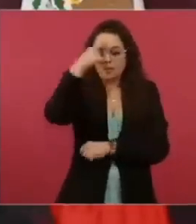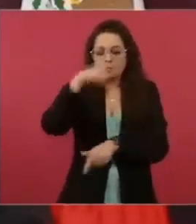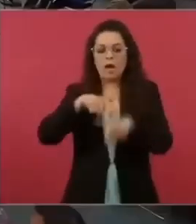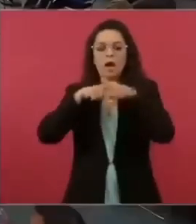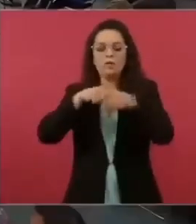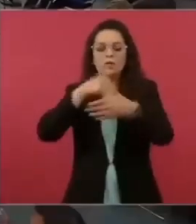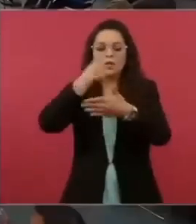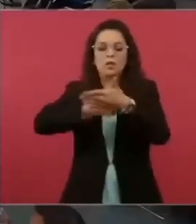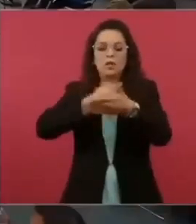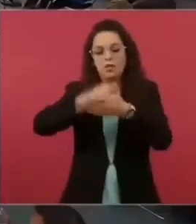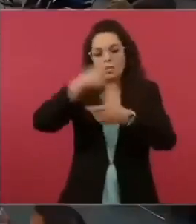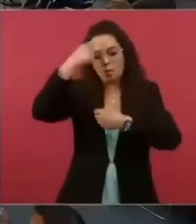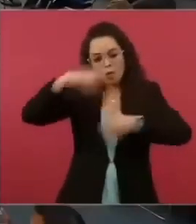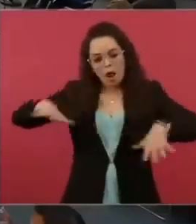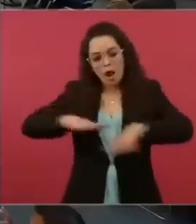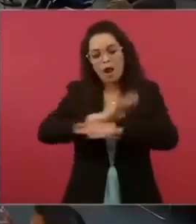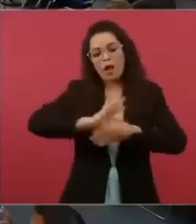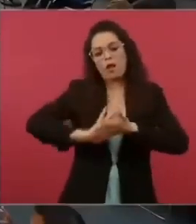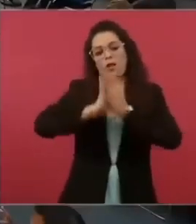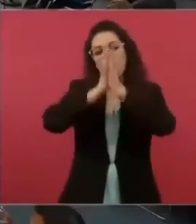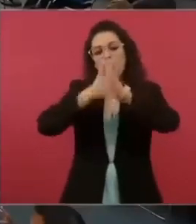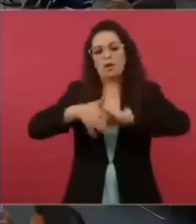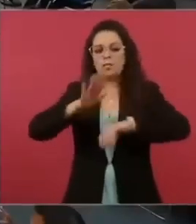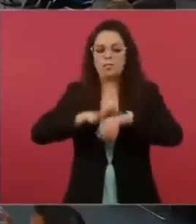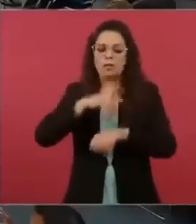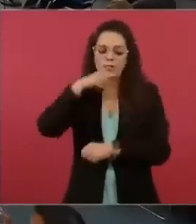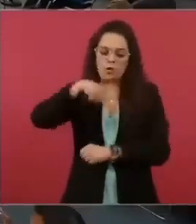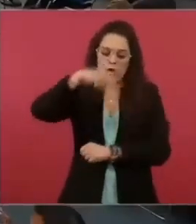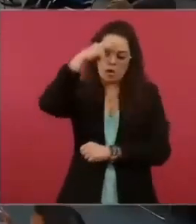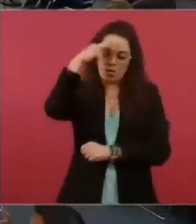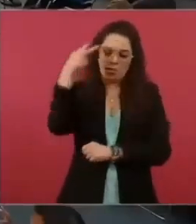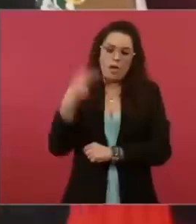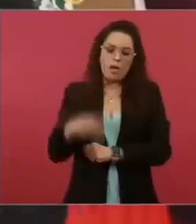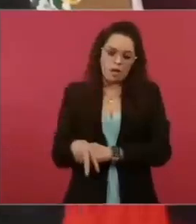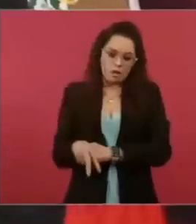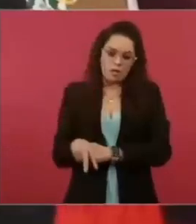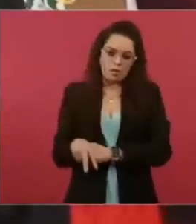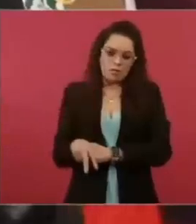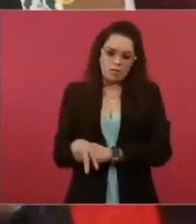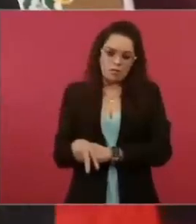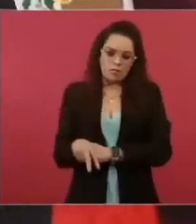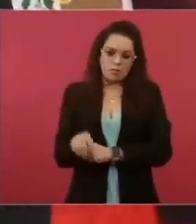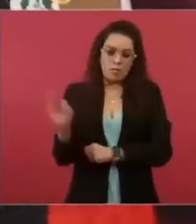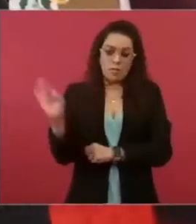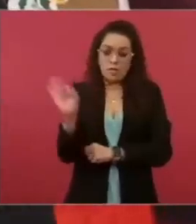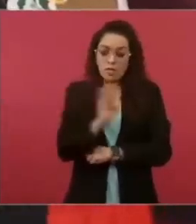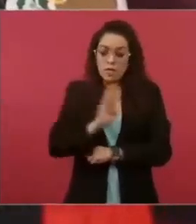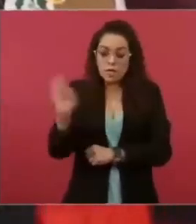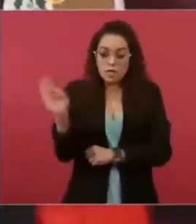Sería muy preocupante que no